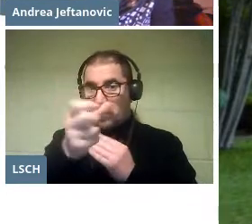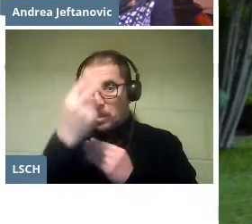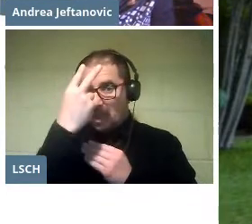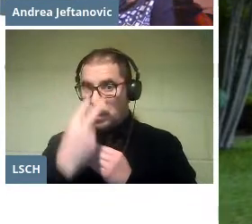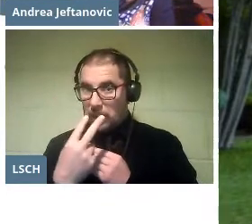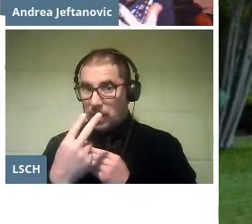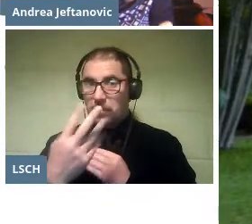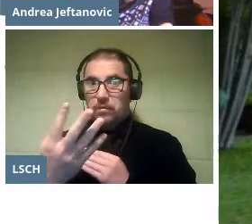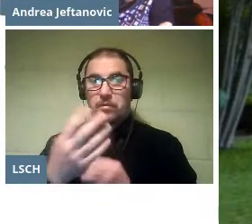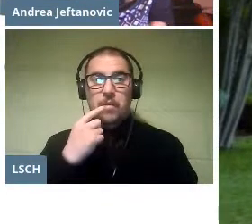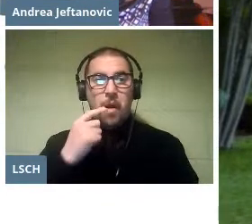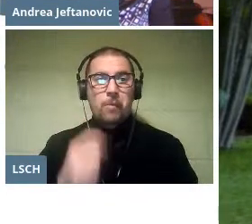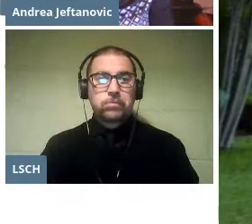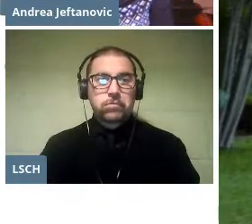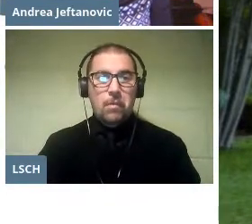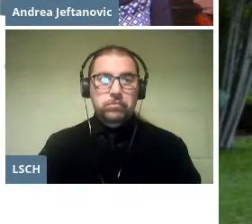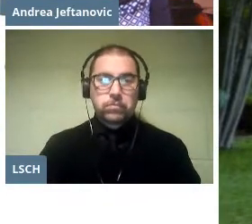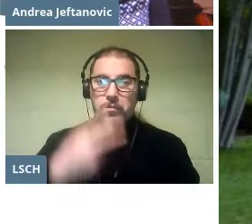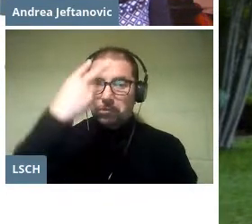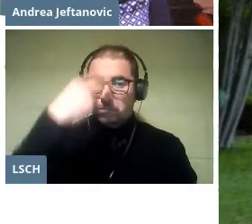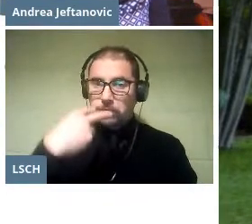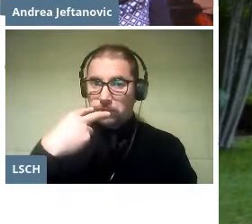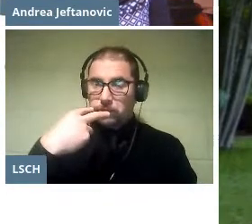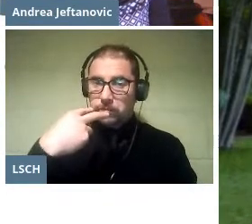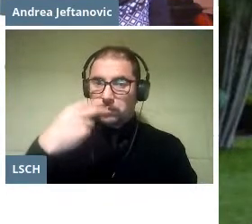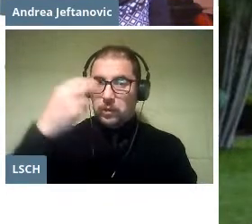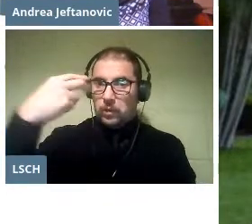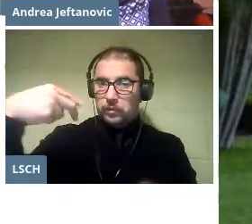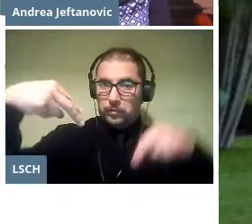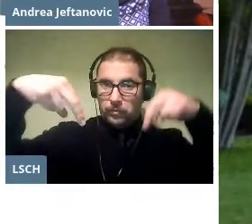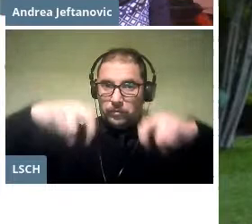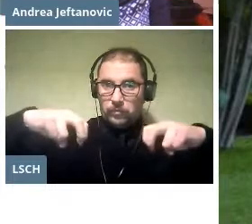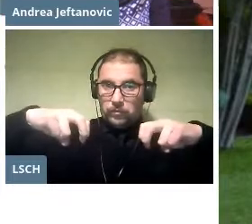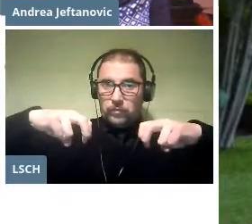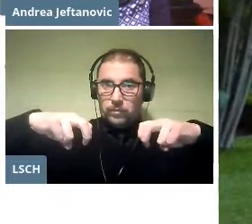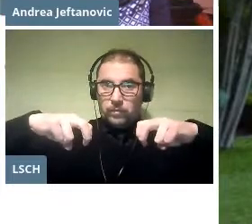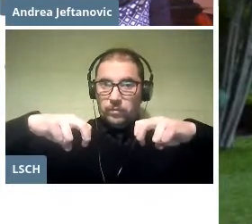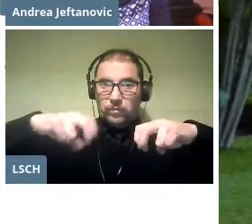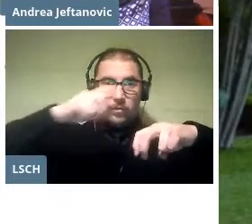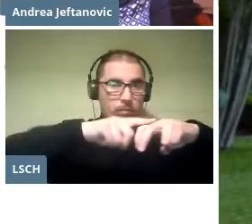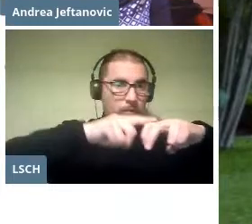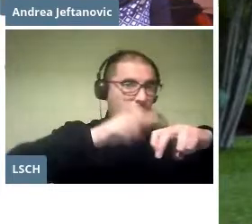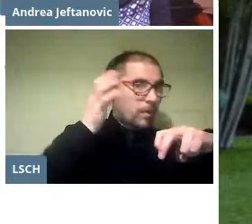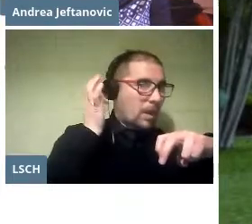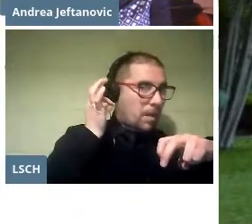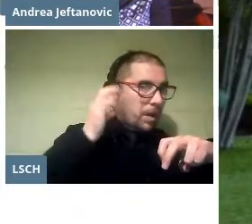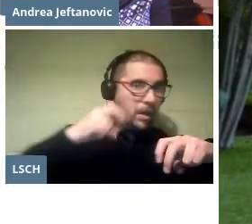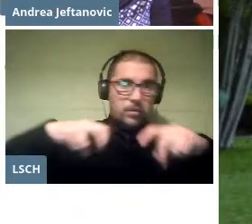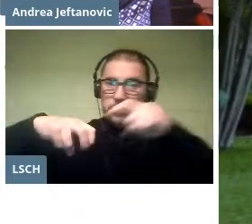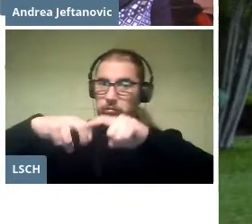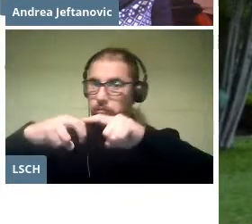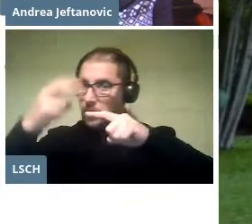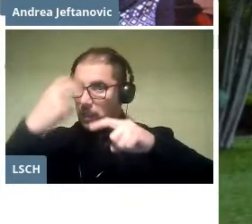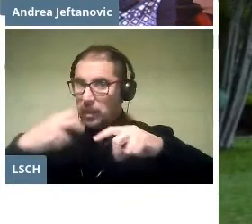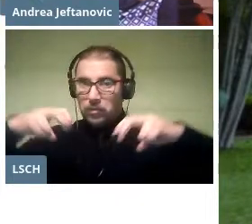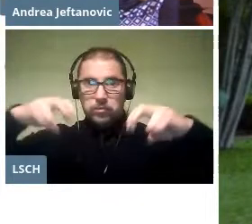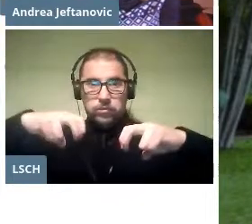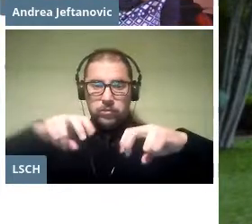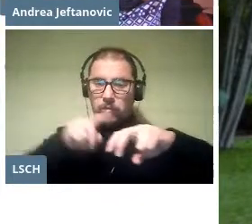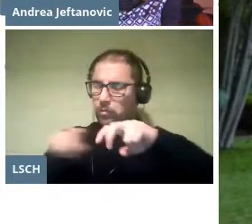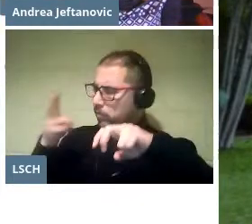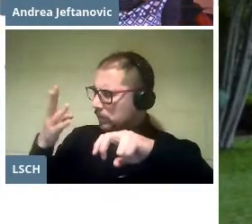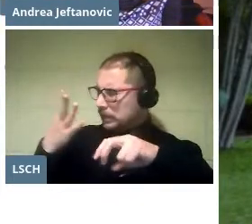que masca chicle. La imagen la perturba, la desorienta y